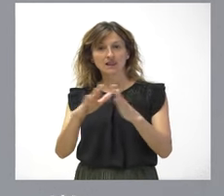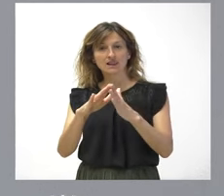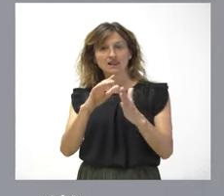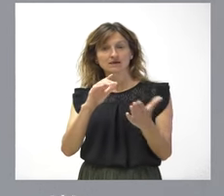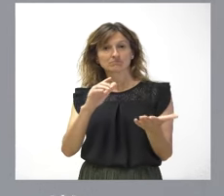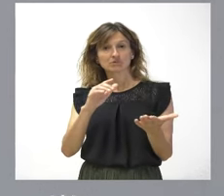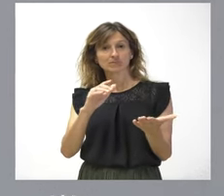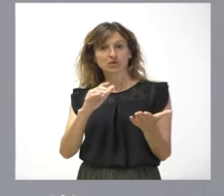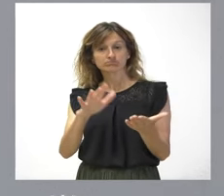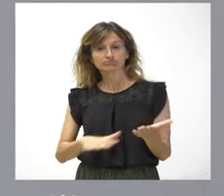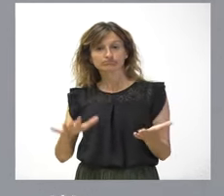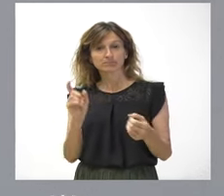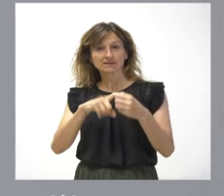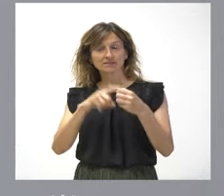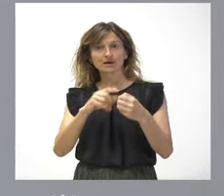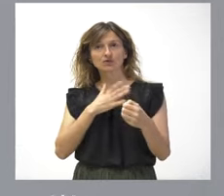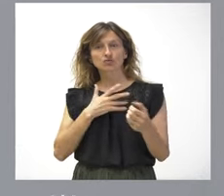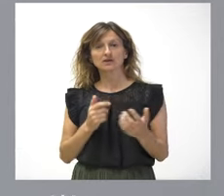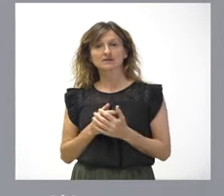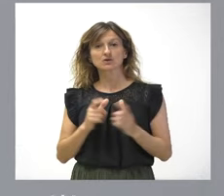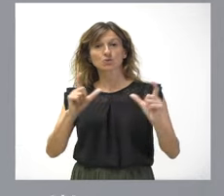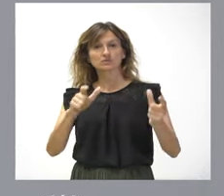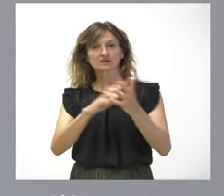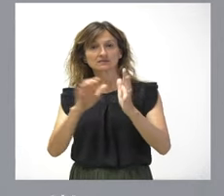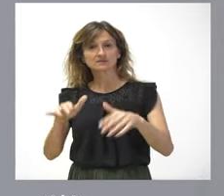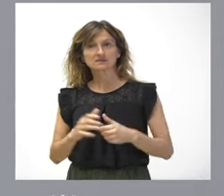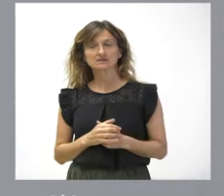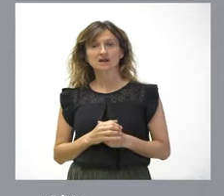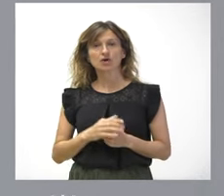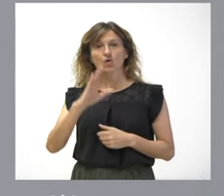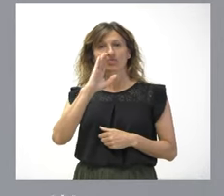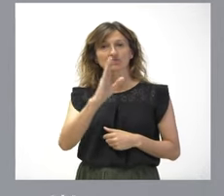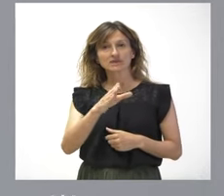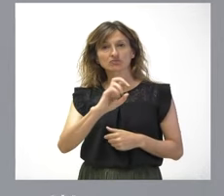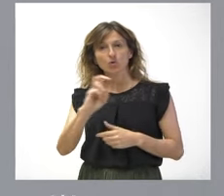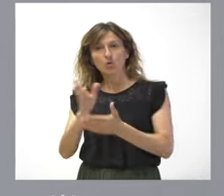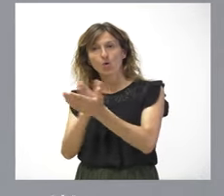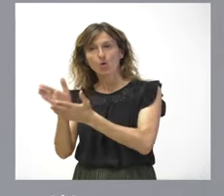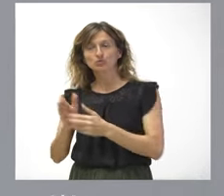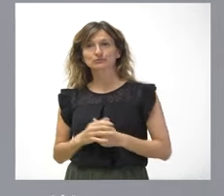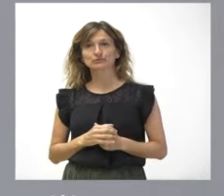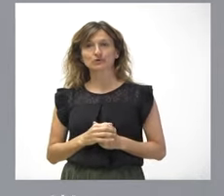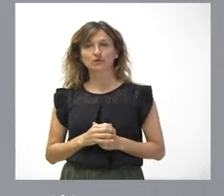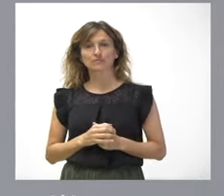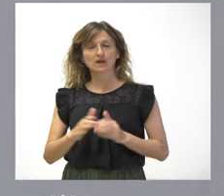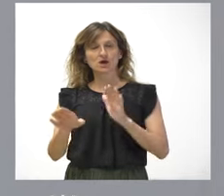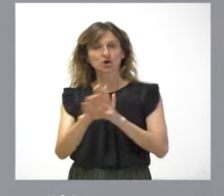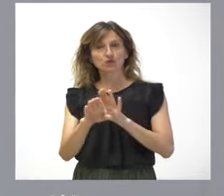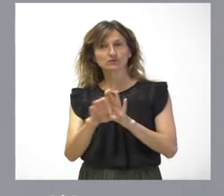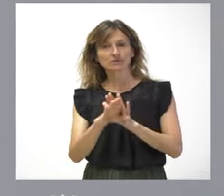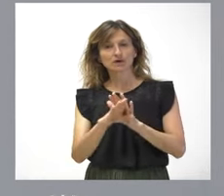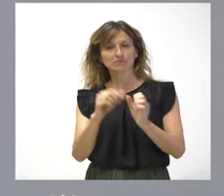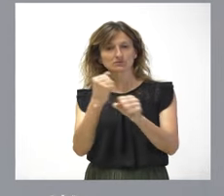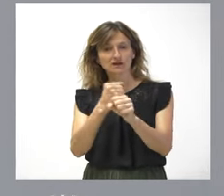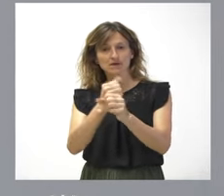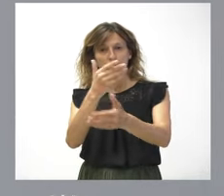querido participar nosotros Sí desde la junta de Castilla de León bien directamente por otro mecanismo pues Seguiremos haciendo tareas de